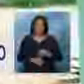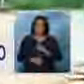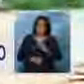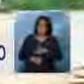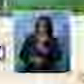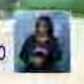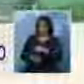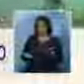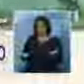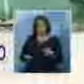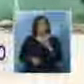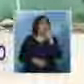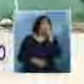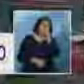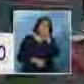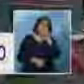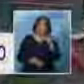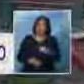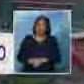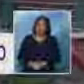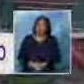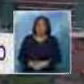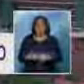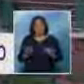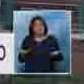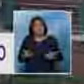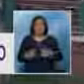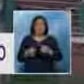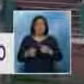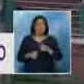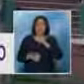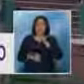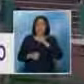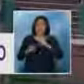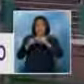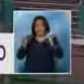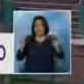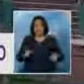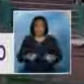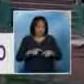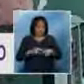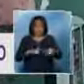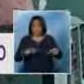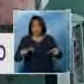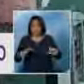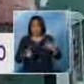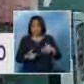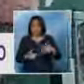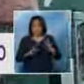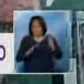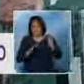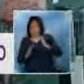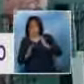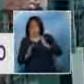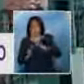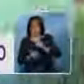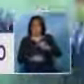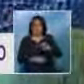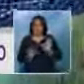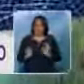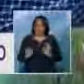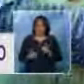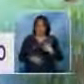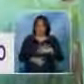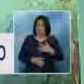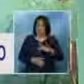efectivamente no se puede apreciar este fierros que la losa se está viniendo abajo es un riesgo latente